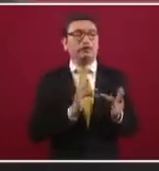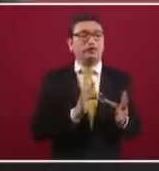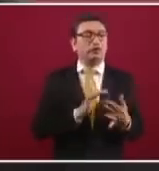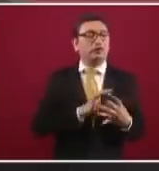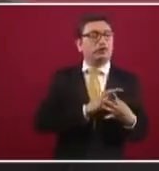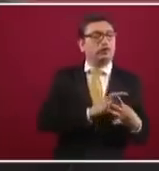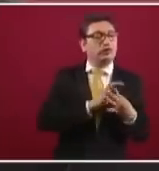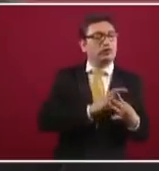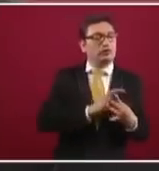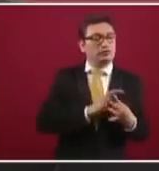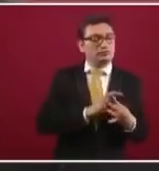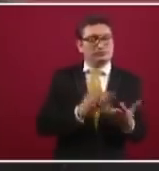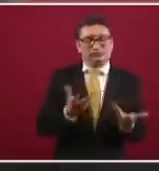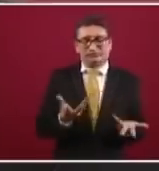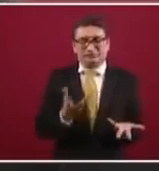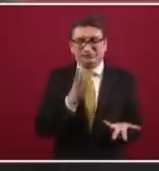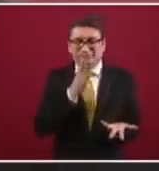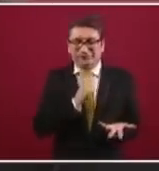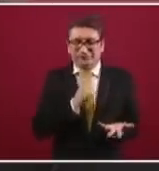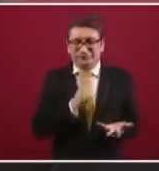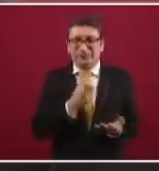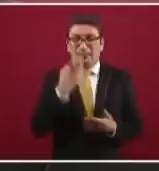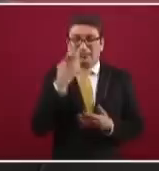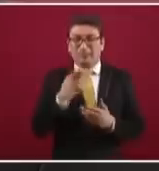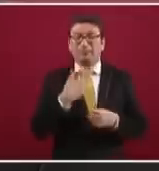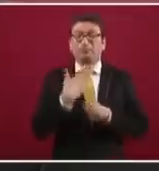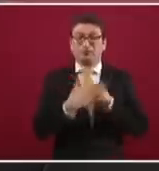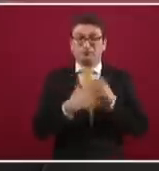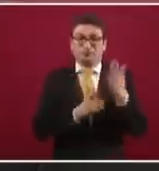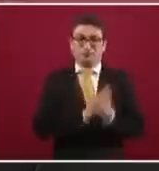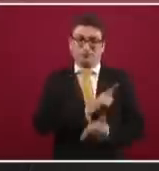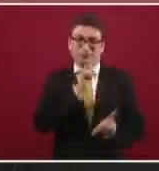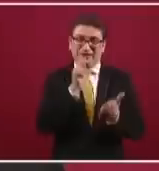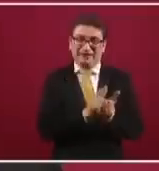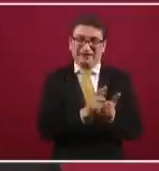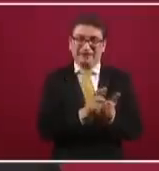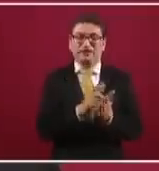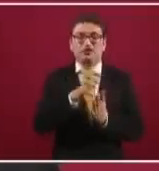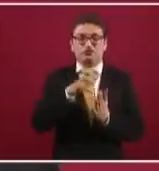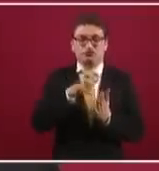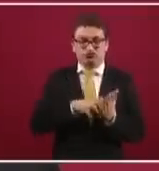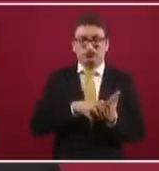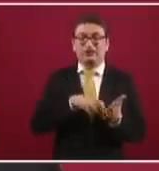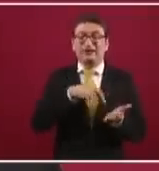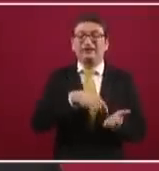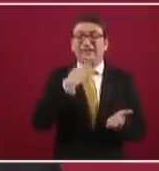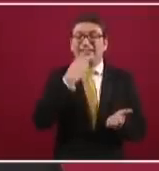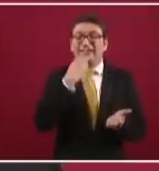Se está estableciendo en la ley de austeridad 10 años.